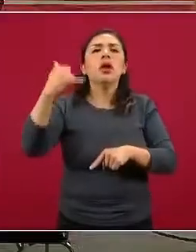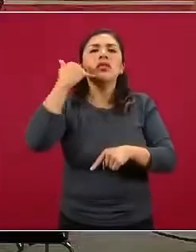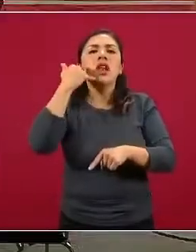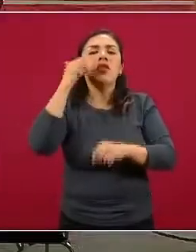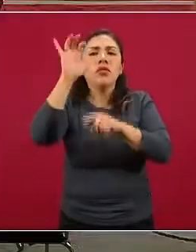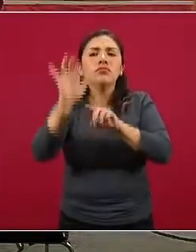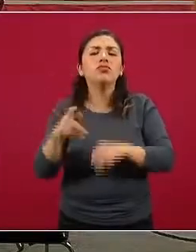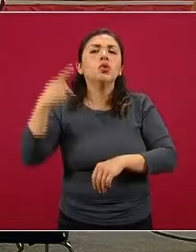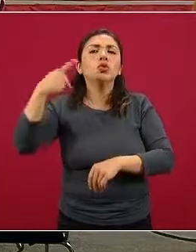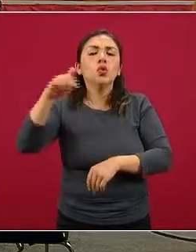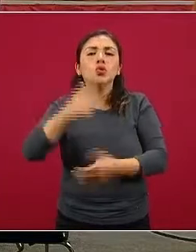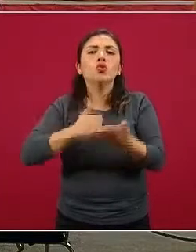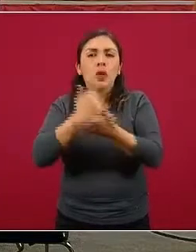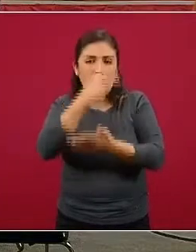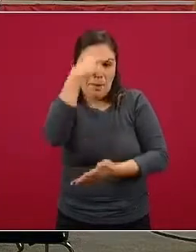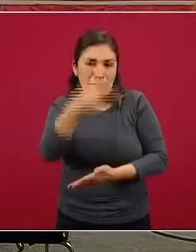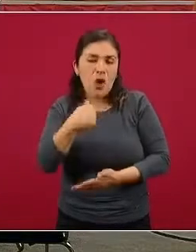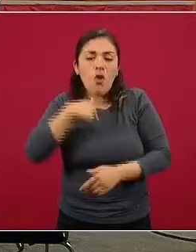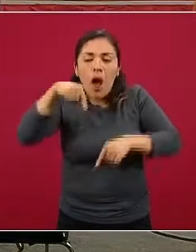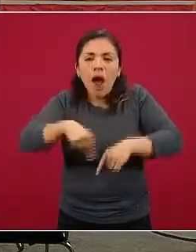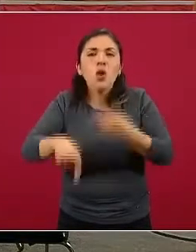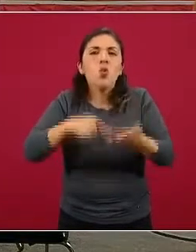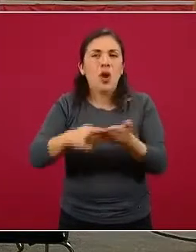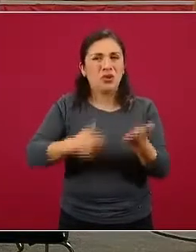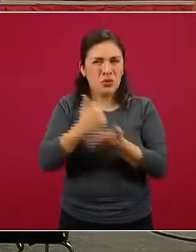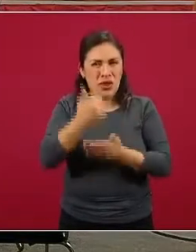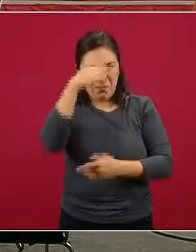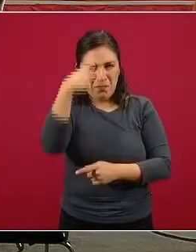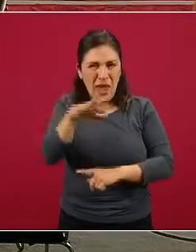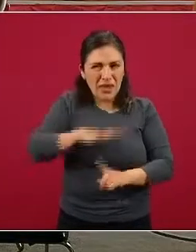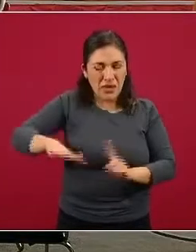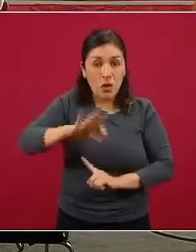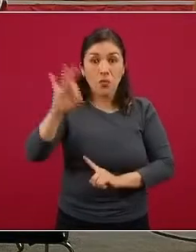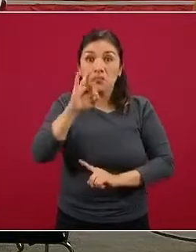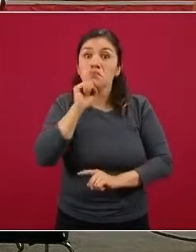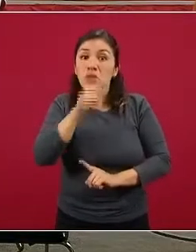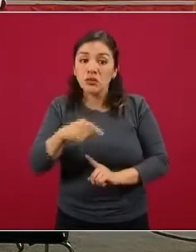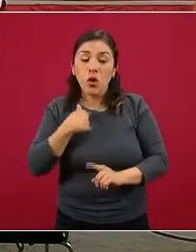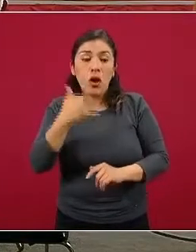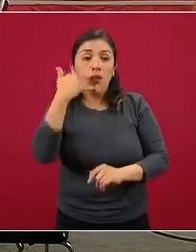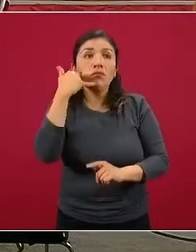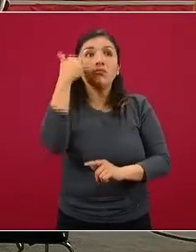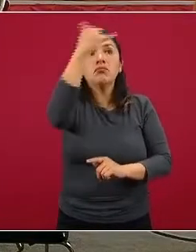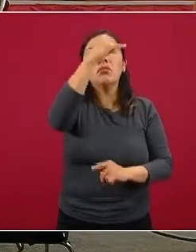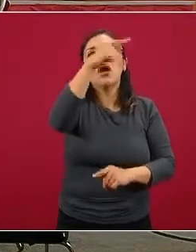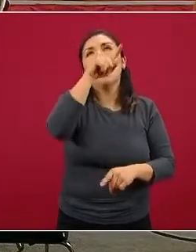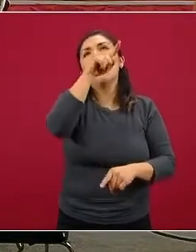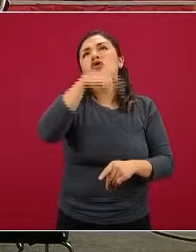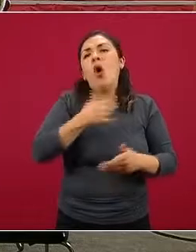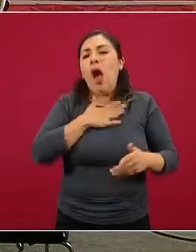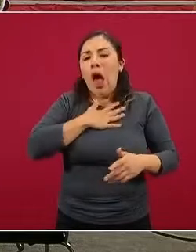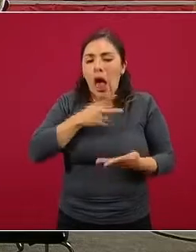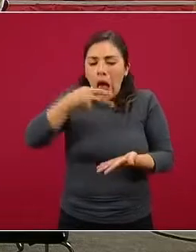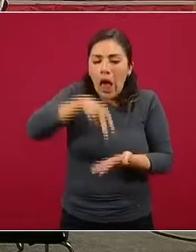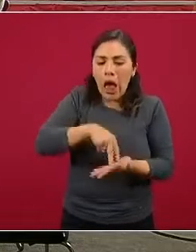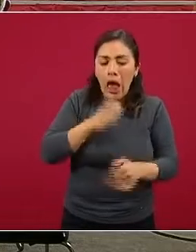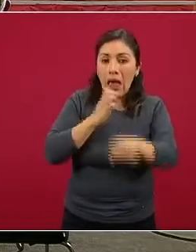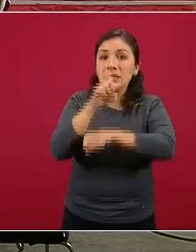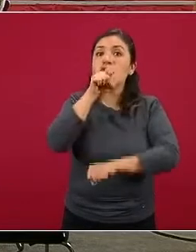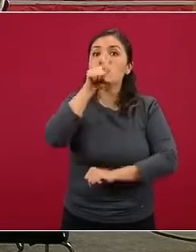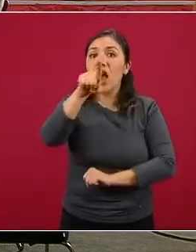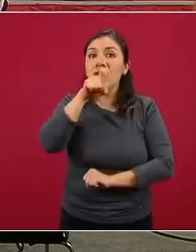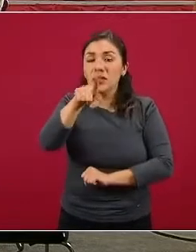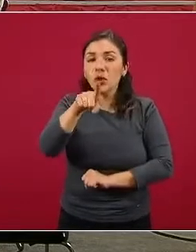conmutador correspondiente a la Ciudad de México, porque estoy en la Ciudad de México. Si ese mismo número se marca estando en el Estado de